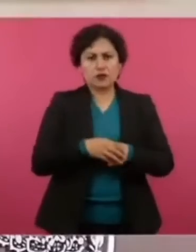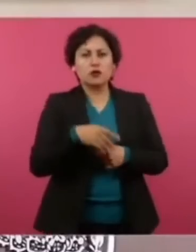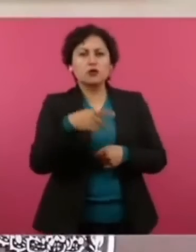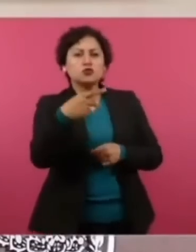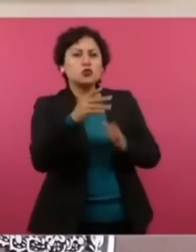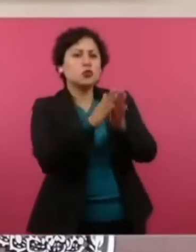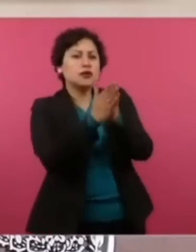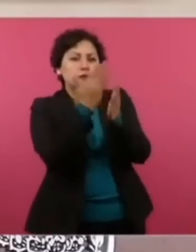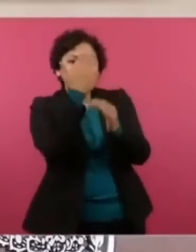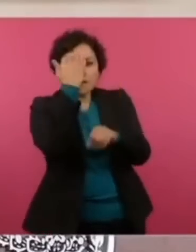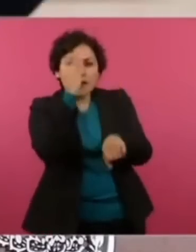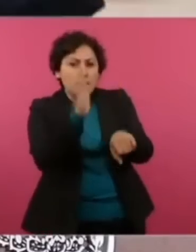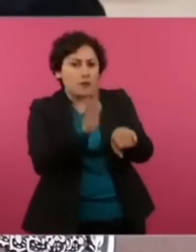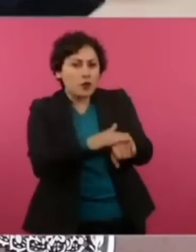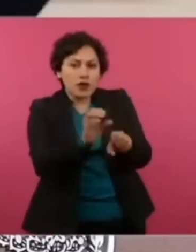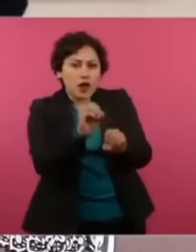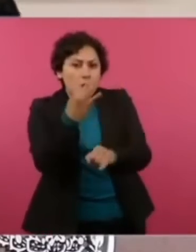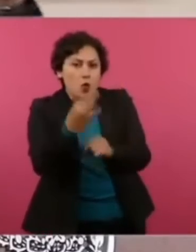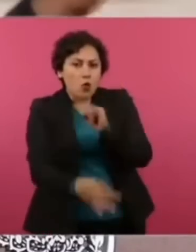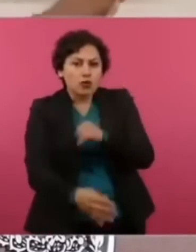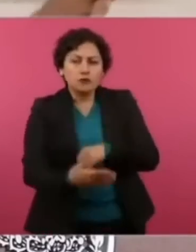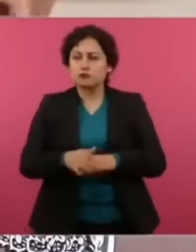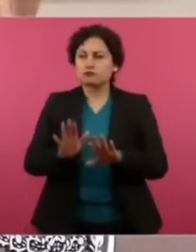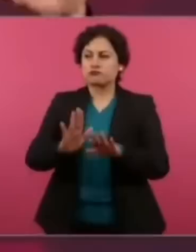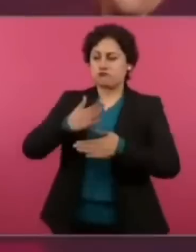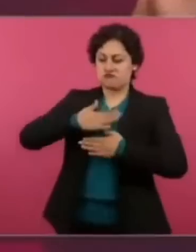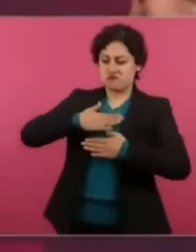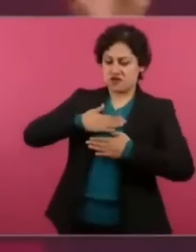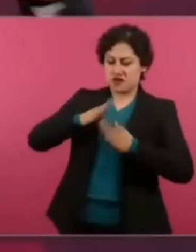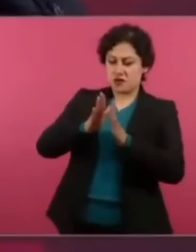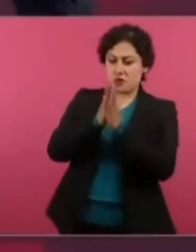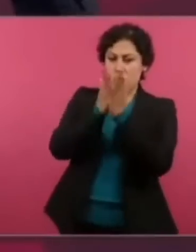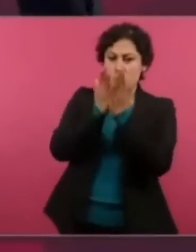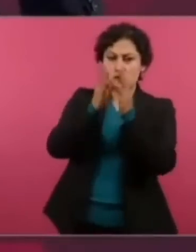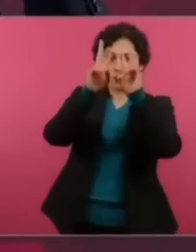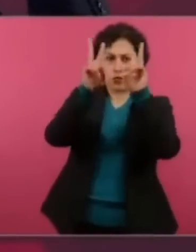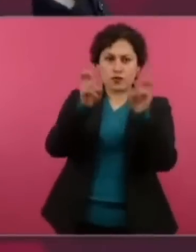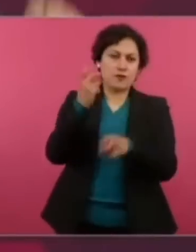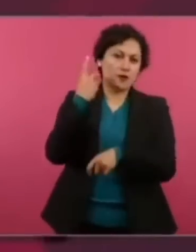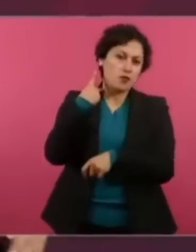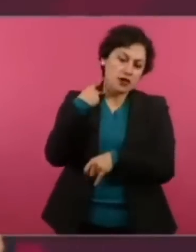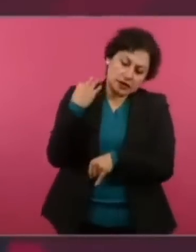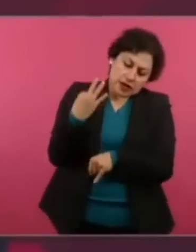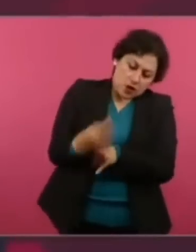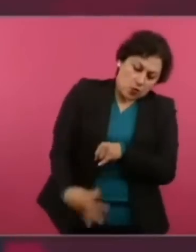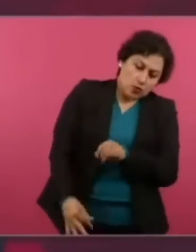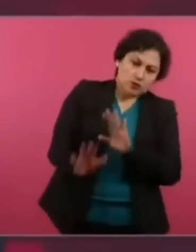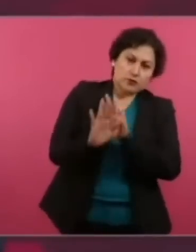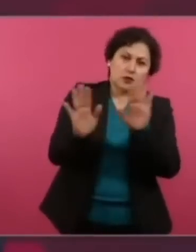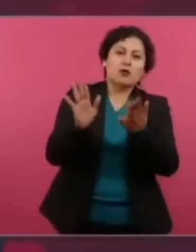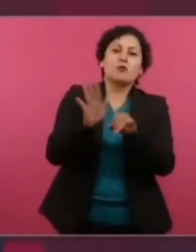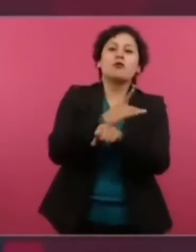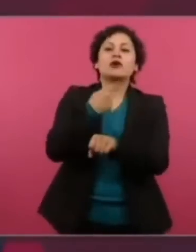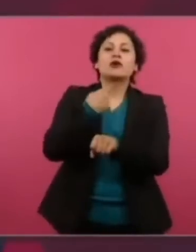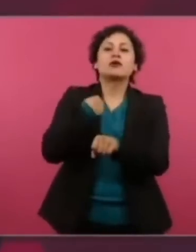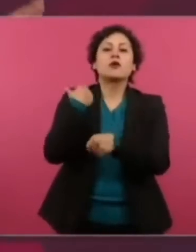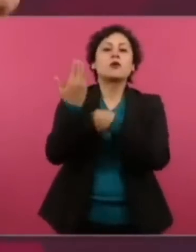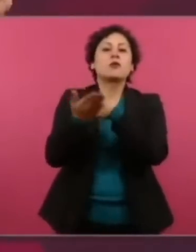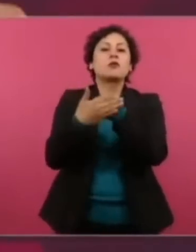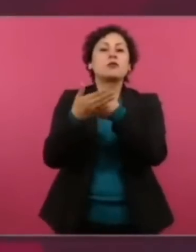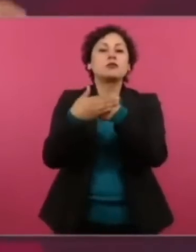o su libro sobre su gestión? Ya el último libro que voy a escribir, ya sobre política, porque ya me retiro